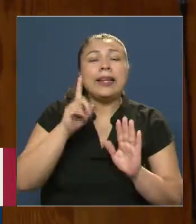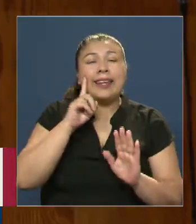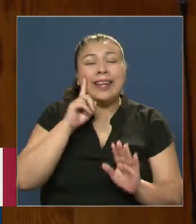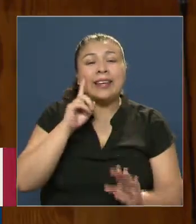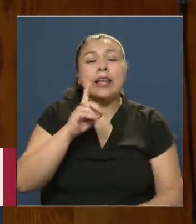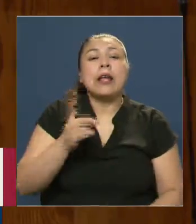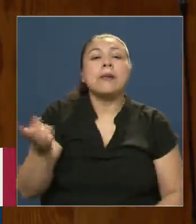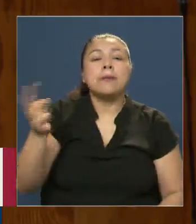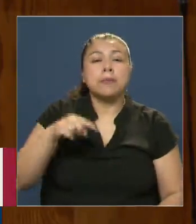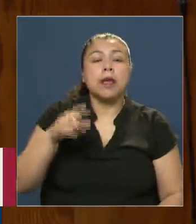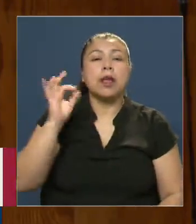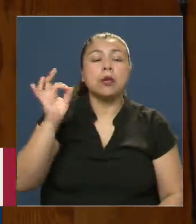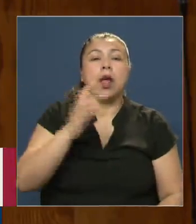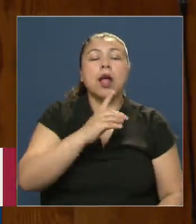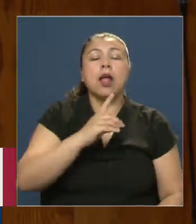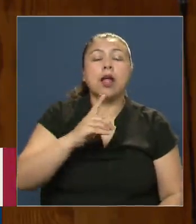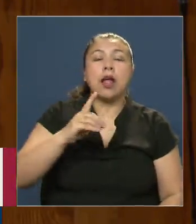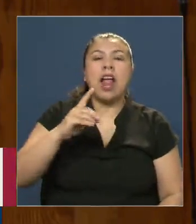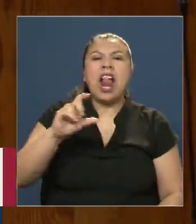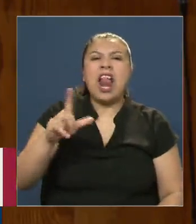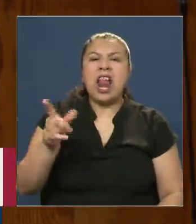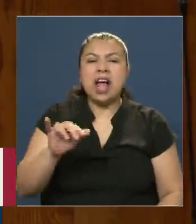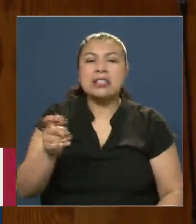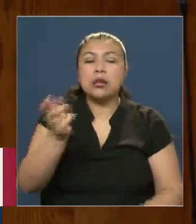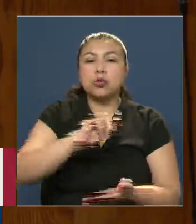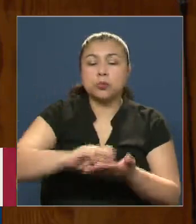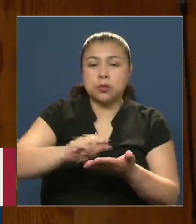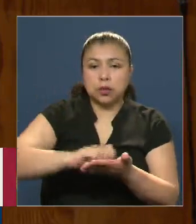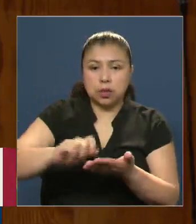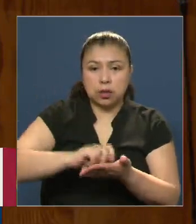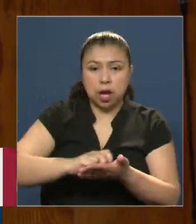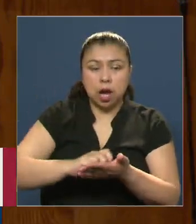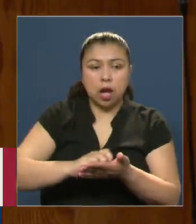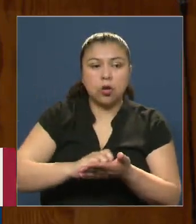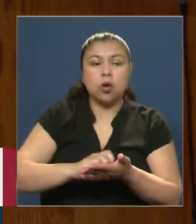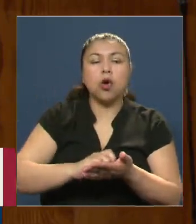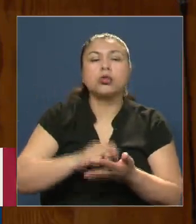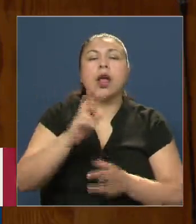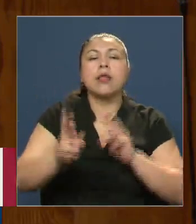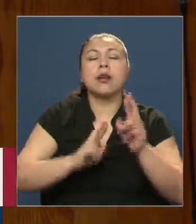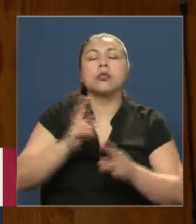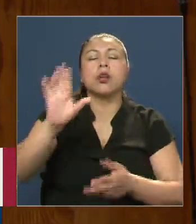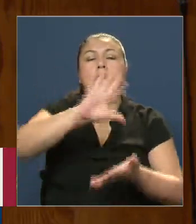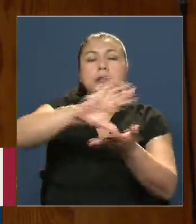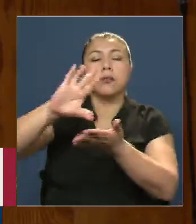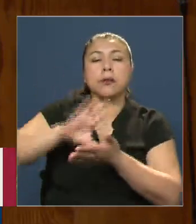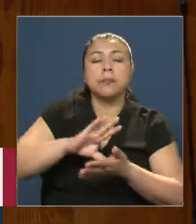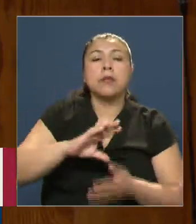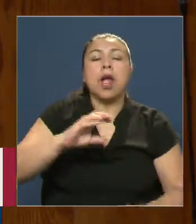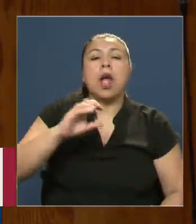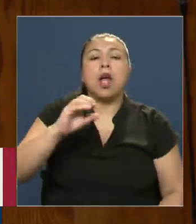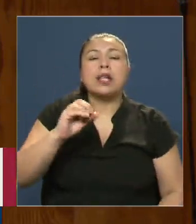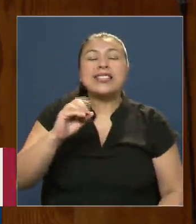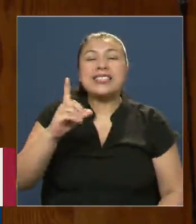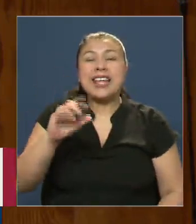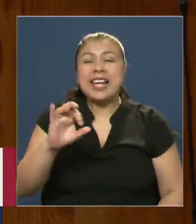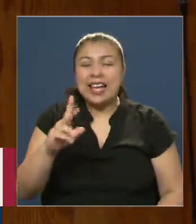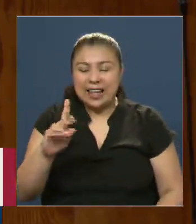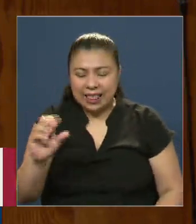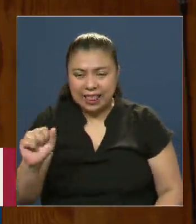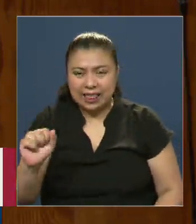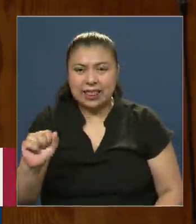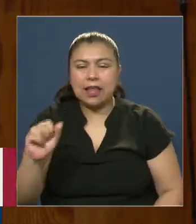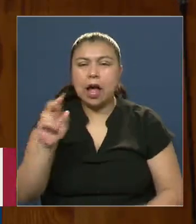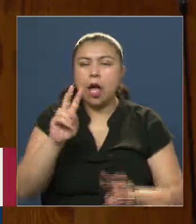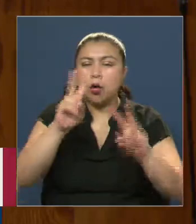del señor Raúl Fernández Daza, subsecretario subrogante del Ministerio de Relaciones Exteriores, el señor Pedro Cuevas Cerda, subdirector de la Policía de Investigaciones